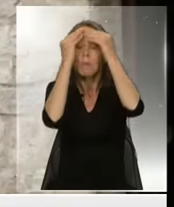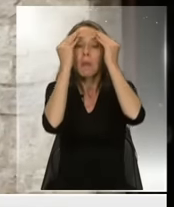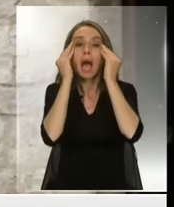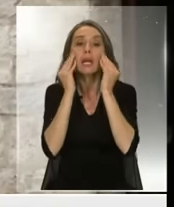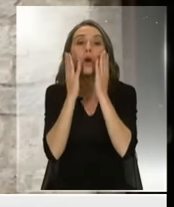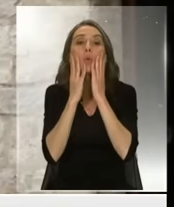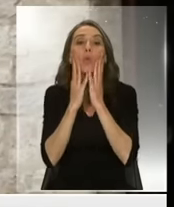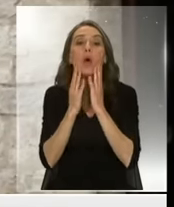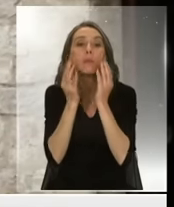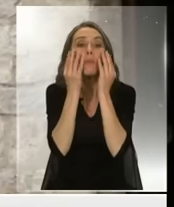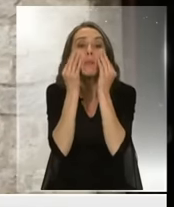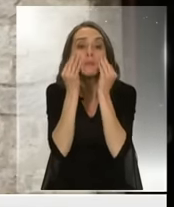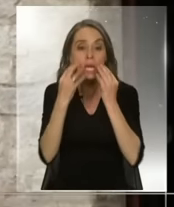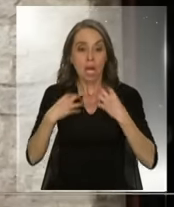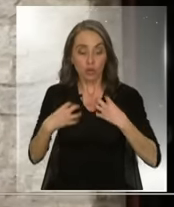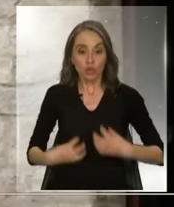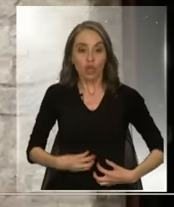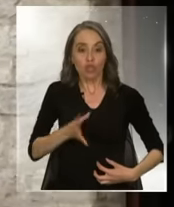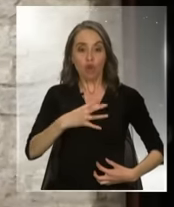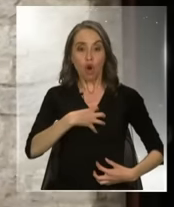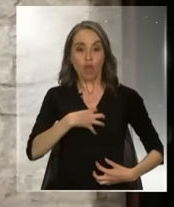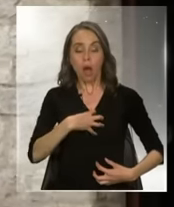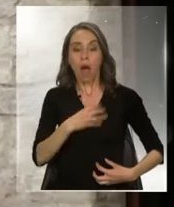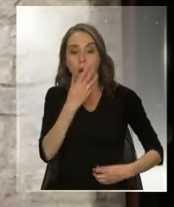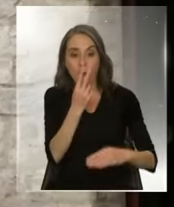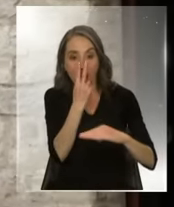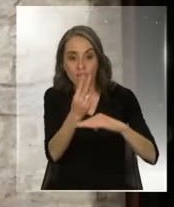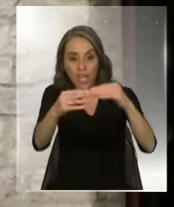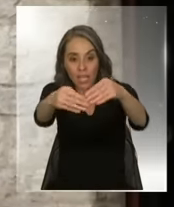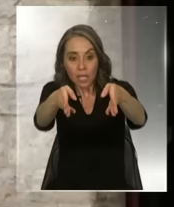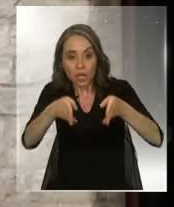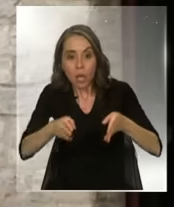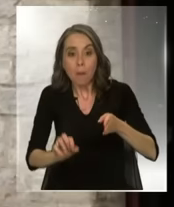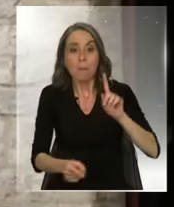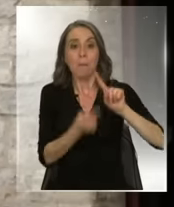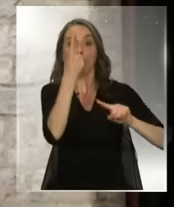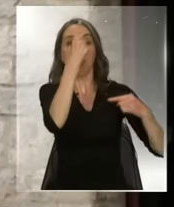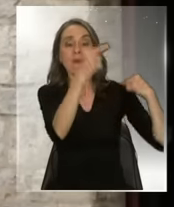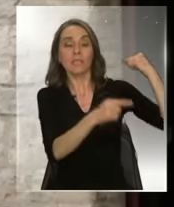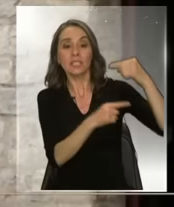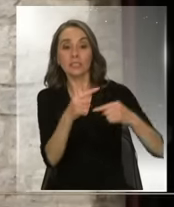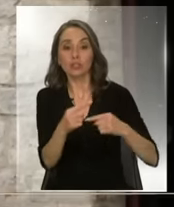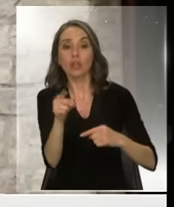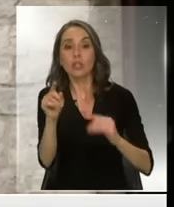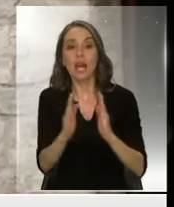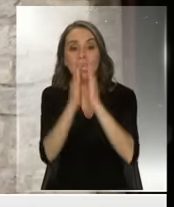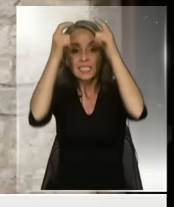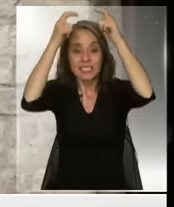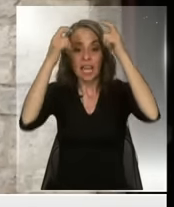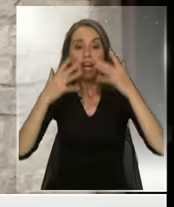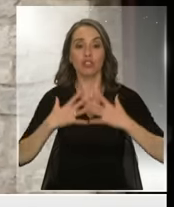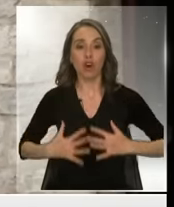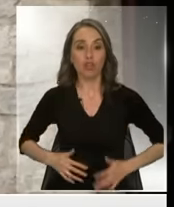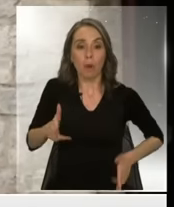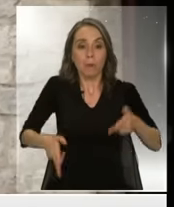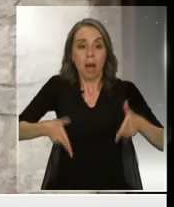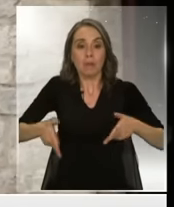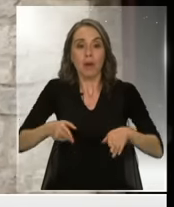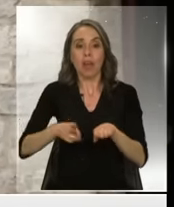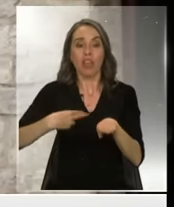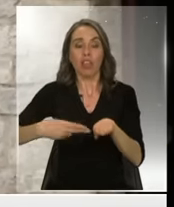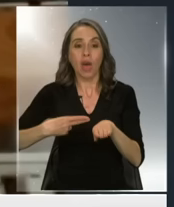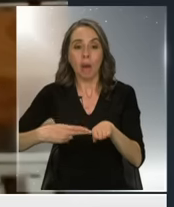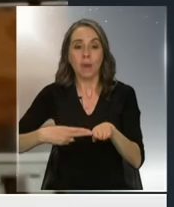mantiene íntegros todos sus órganos. Es bonito ver que, por primera vez en la historia, veremos a un santo vestido con vaqueros, zapatillas